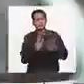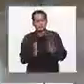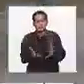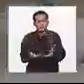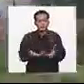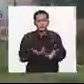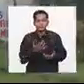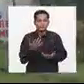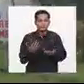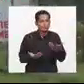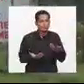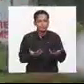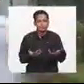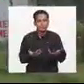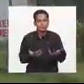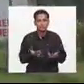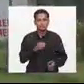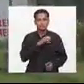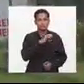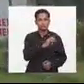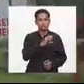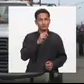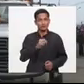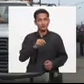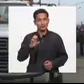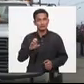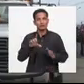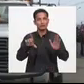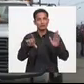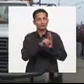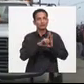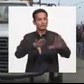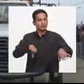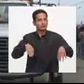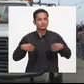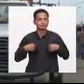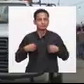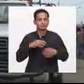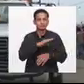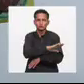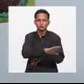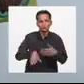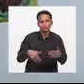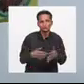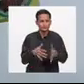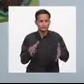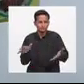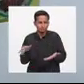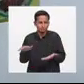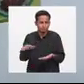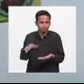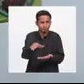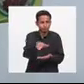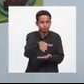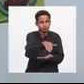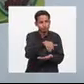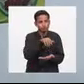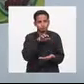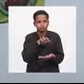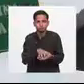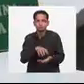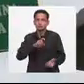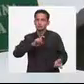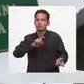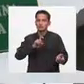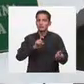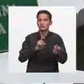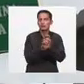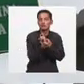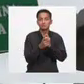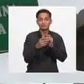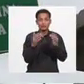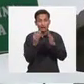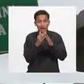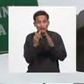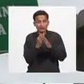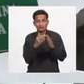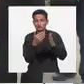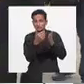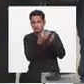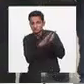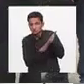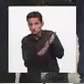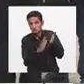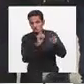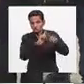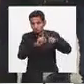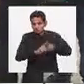sean retiradas el personal del cne actuó como lo señala la ley y recorrió todo el cantón para notificar en domicilios locales comerciales